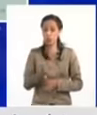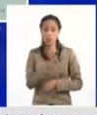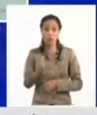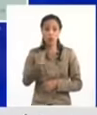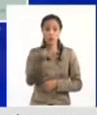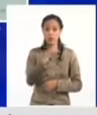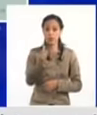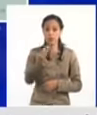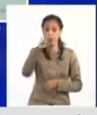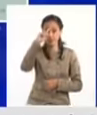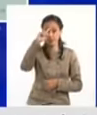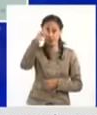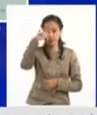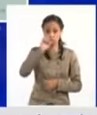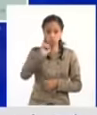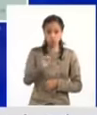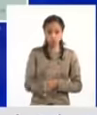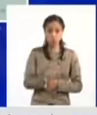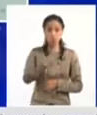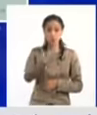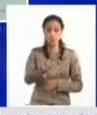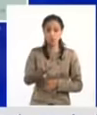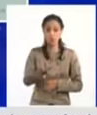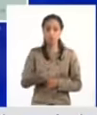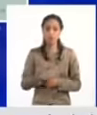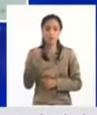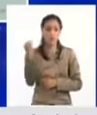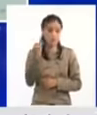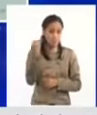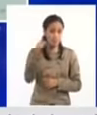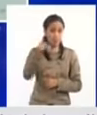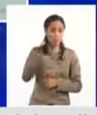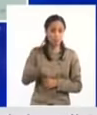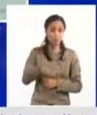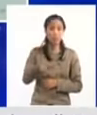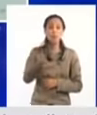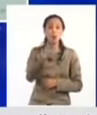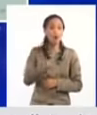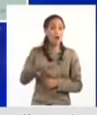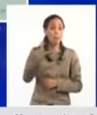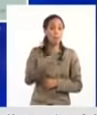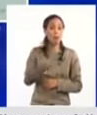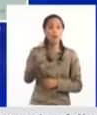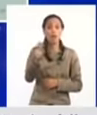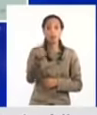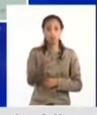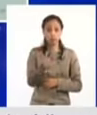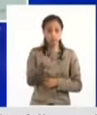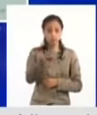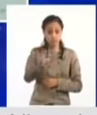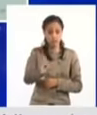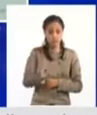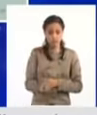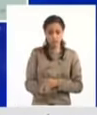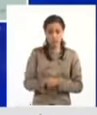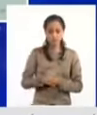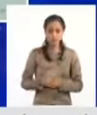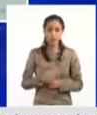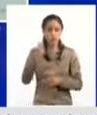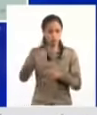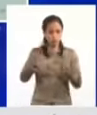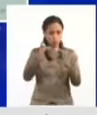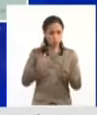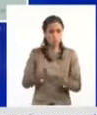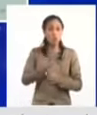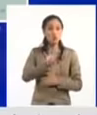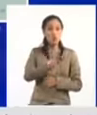Sur 9, y Mías y Caimanera con 6 cada uno, Manuel Tames con 4 y 1 del municipio de